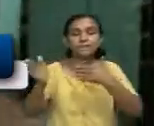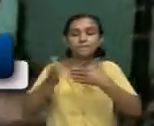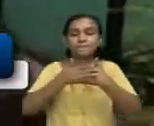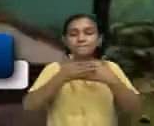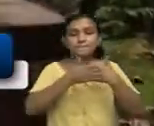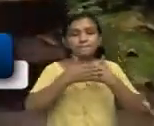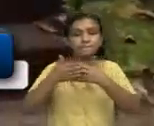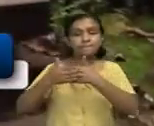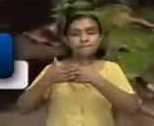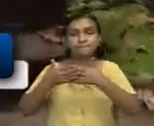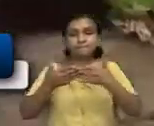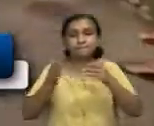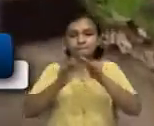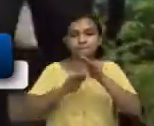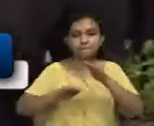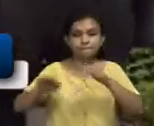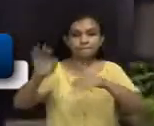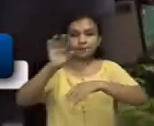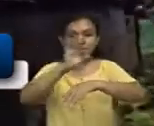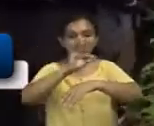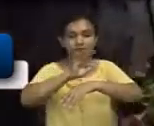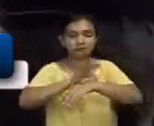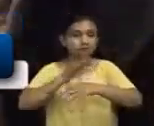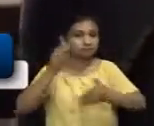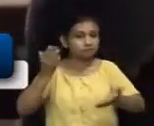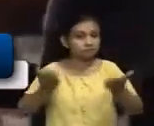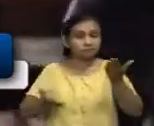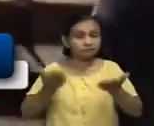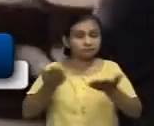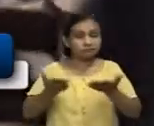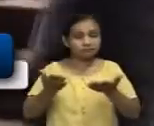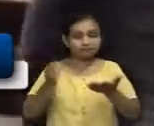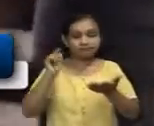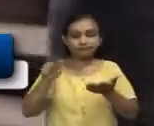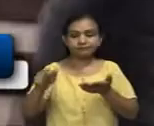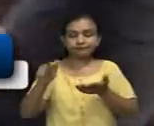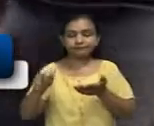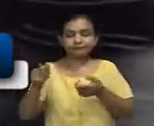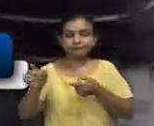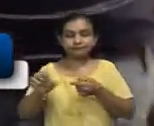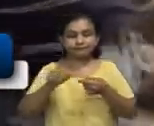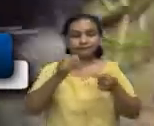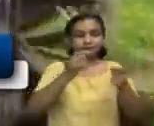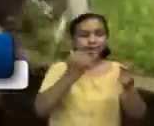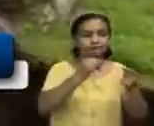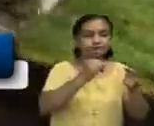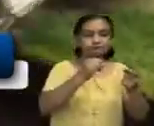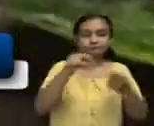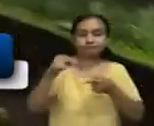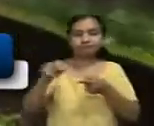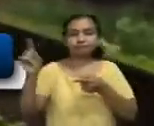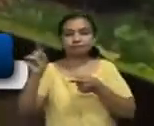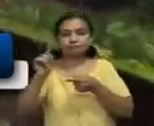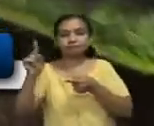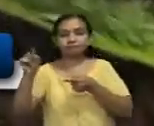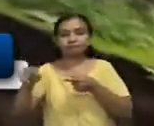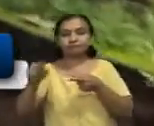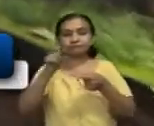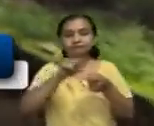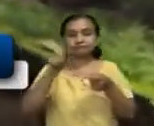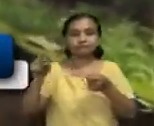puede estar pasando en la proliferación de zancudos, que en un lugar fumiga al MINSA, pero en otros no, porque no hay nadie pues que pueda abrir las